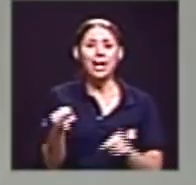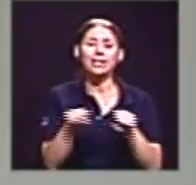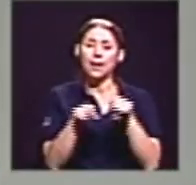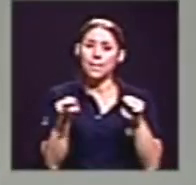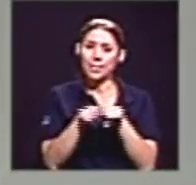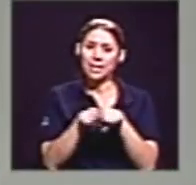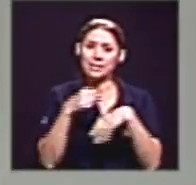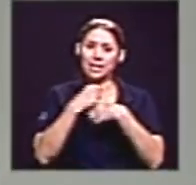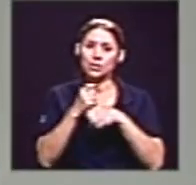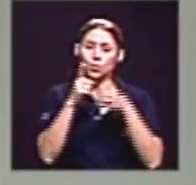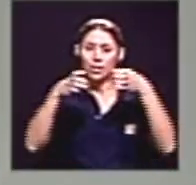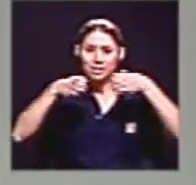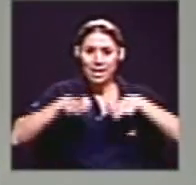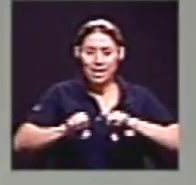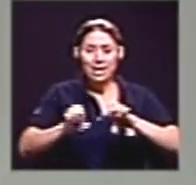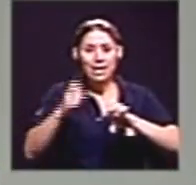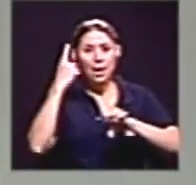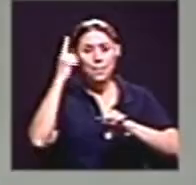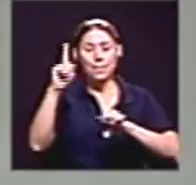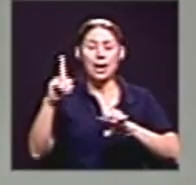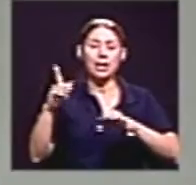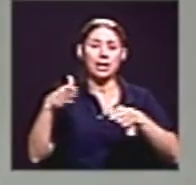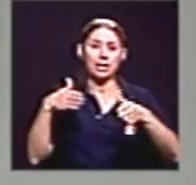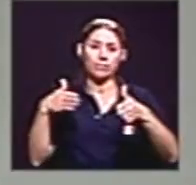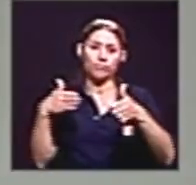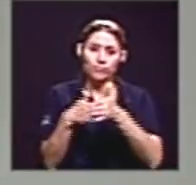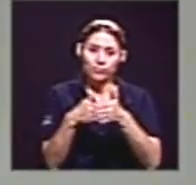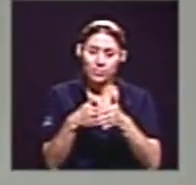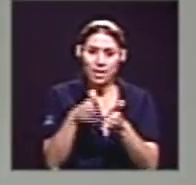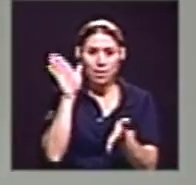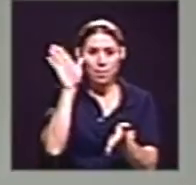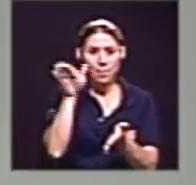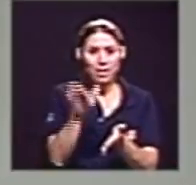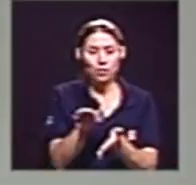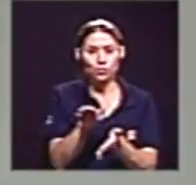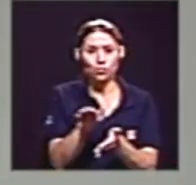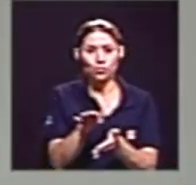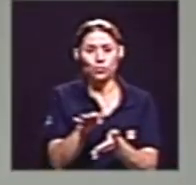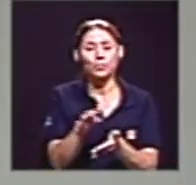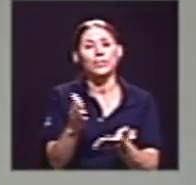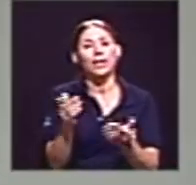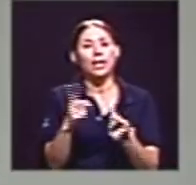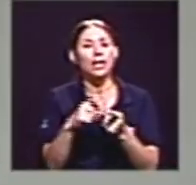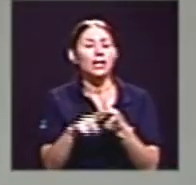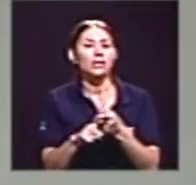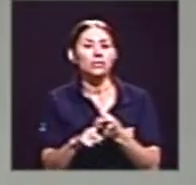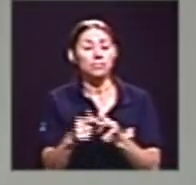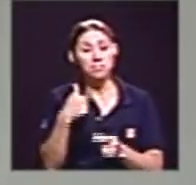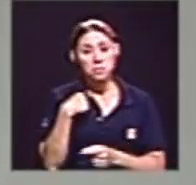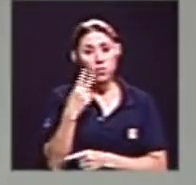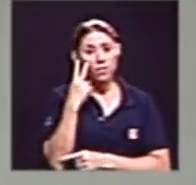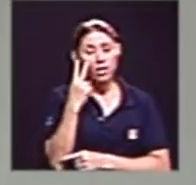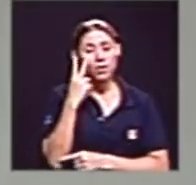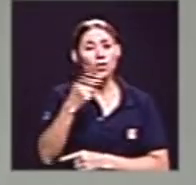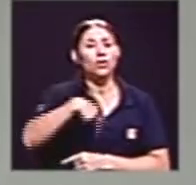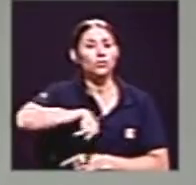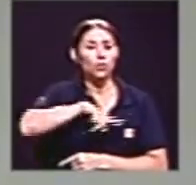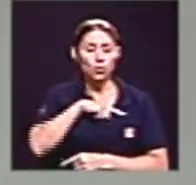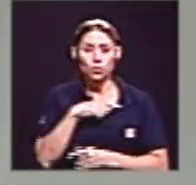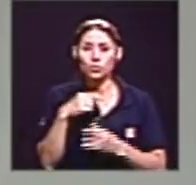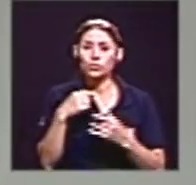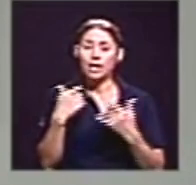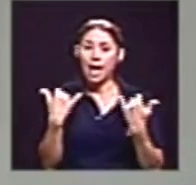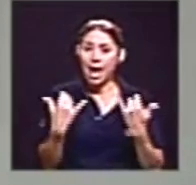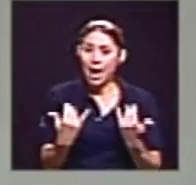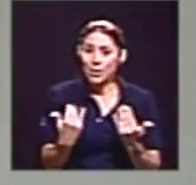estrategia para que el impacto nos golpeara menos en la forma que estábamos hablando antes. Así es que yo veo que estamos saliendo de un